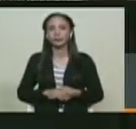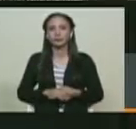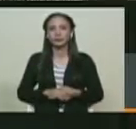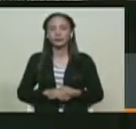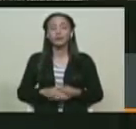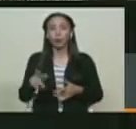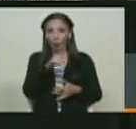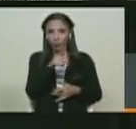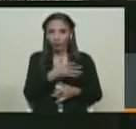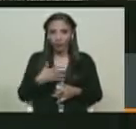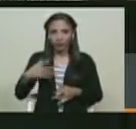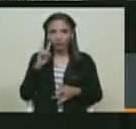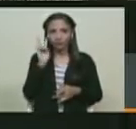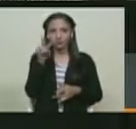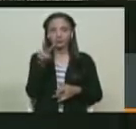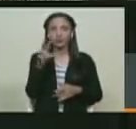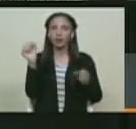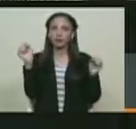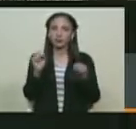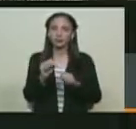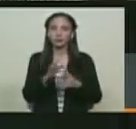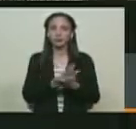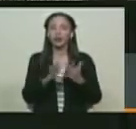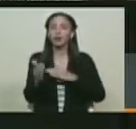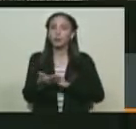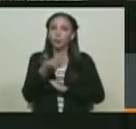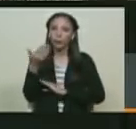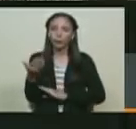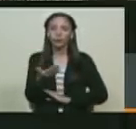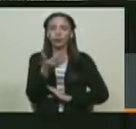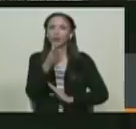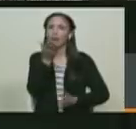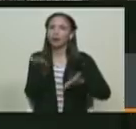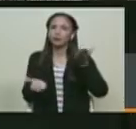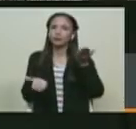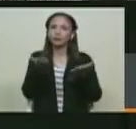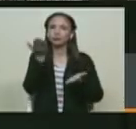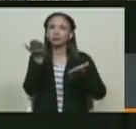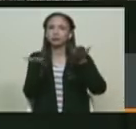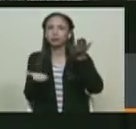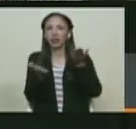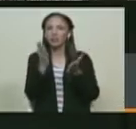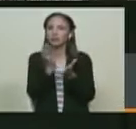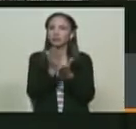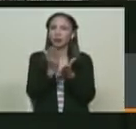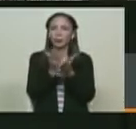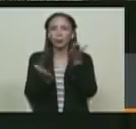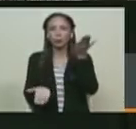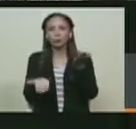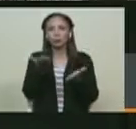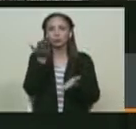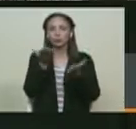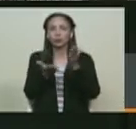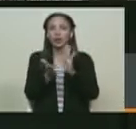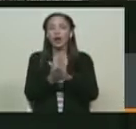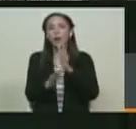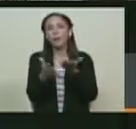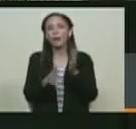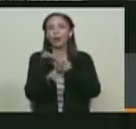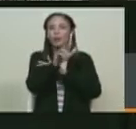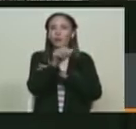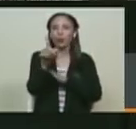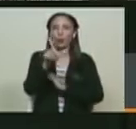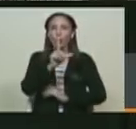¿Quieren ver este video? Es importante hacer balance siempre. Siempre cuando se acerca el 31 de